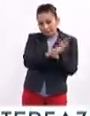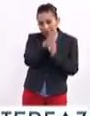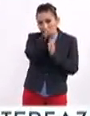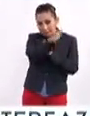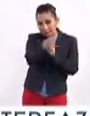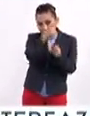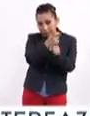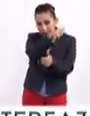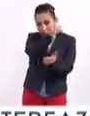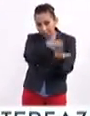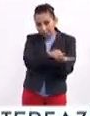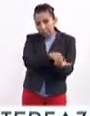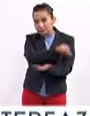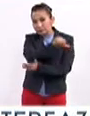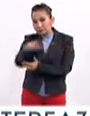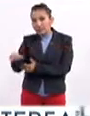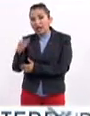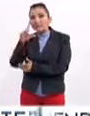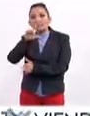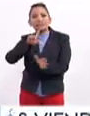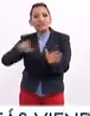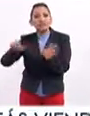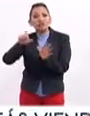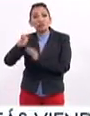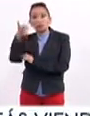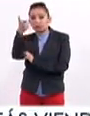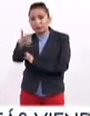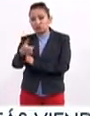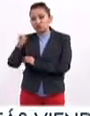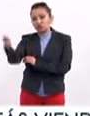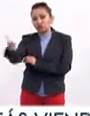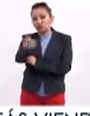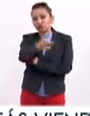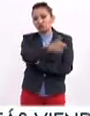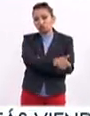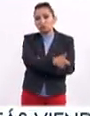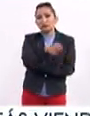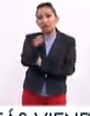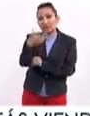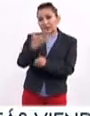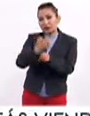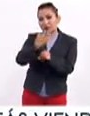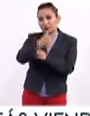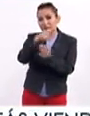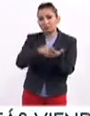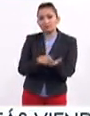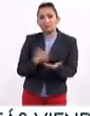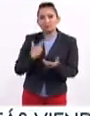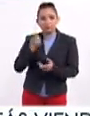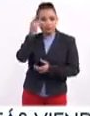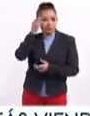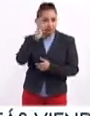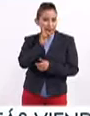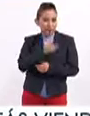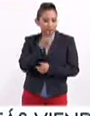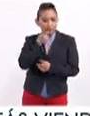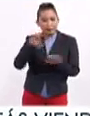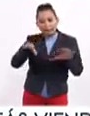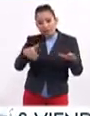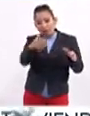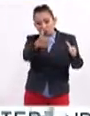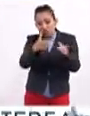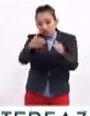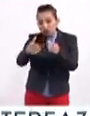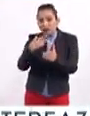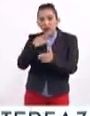1,500 el primer lugar hasta 700 pesos el quinto lugar. La directora comentó que las piezas